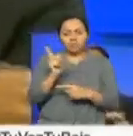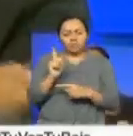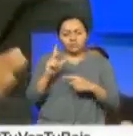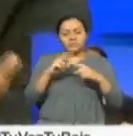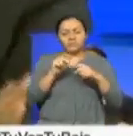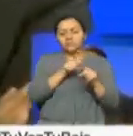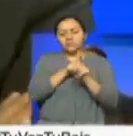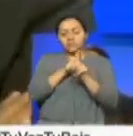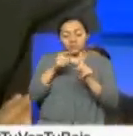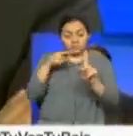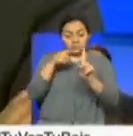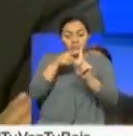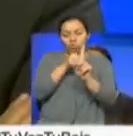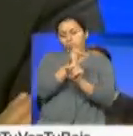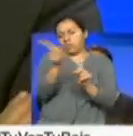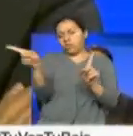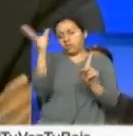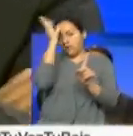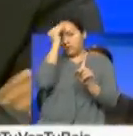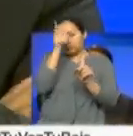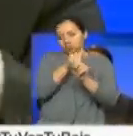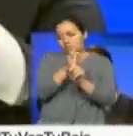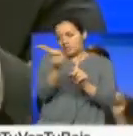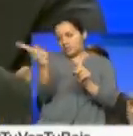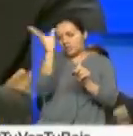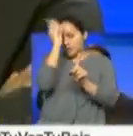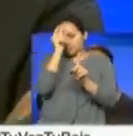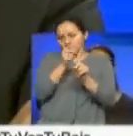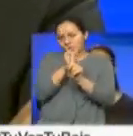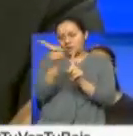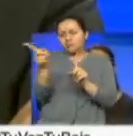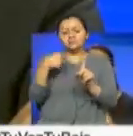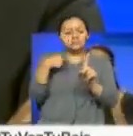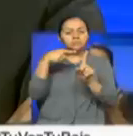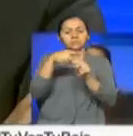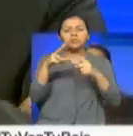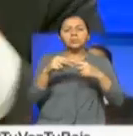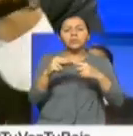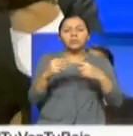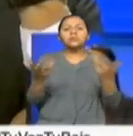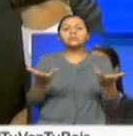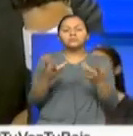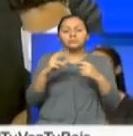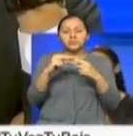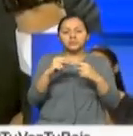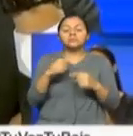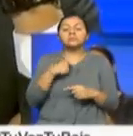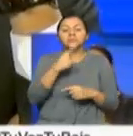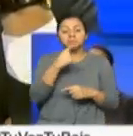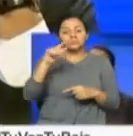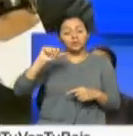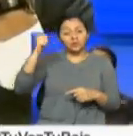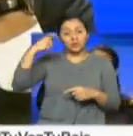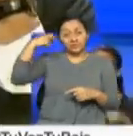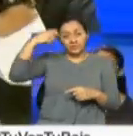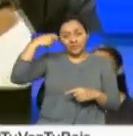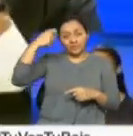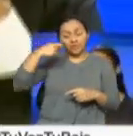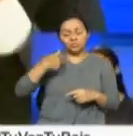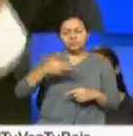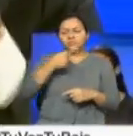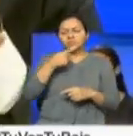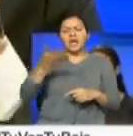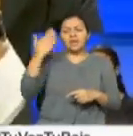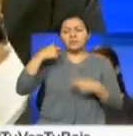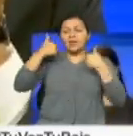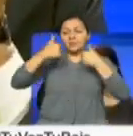Glass sin ninguna prueba. Y no solo eso, ¿no? Últimamente en otros videos está diciendo que yo vine a pedir ayuda a Carlos, a Estefano Isaías, y como